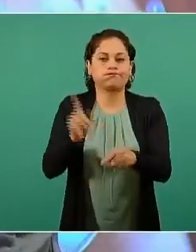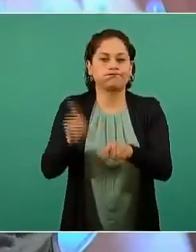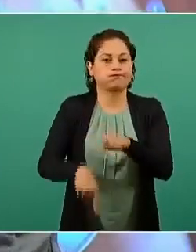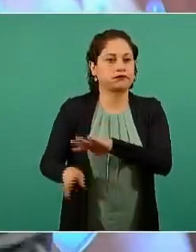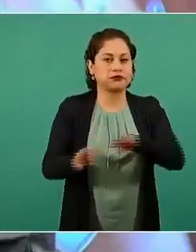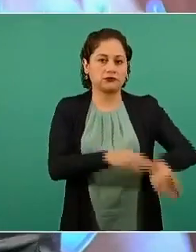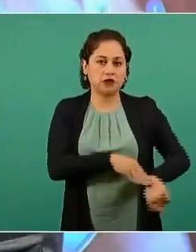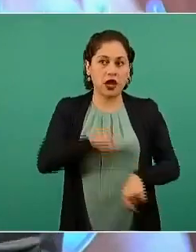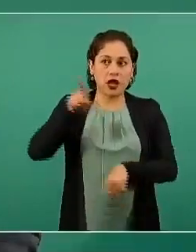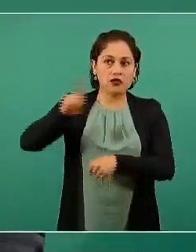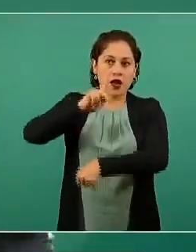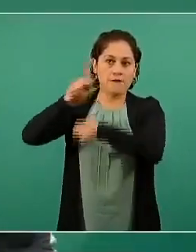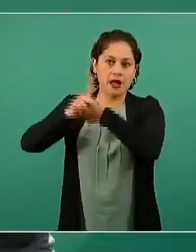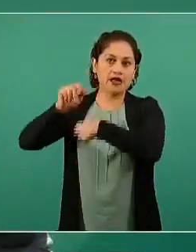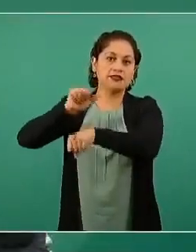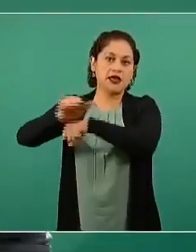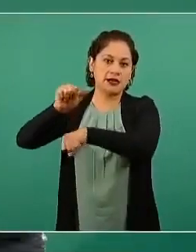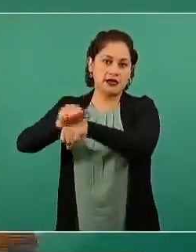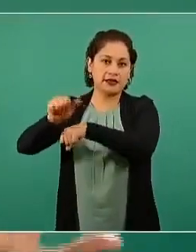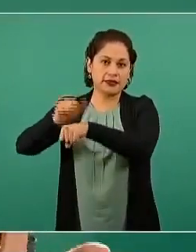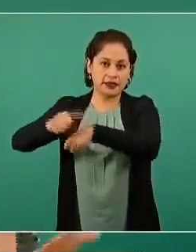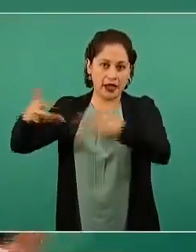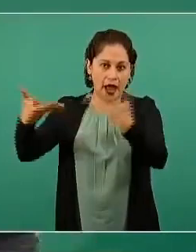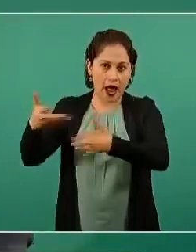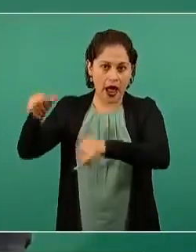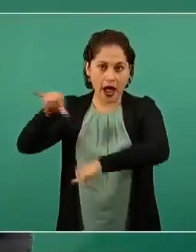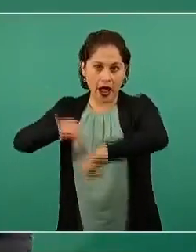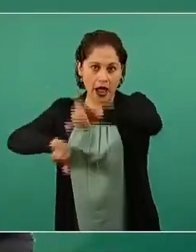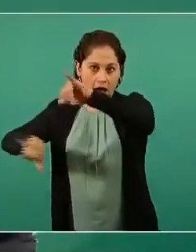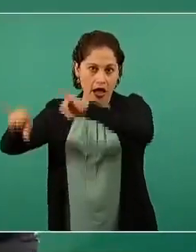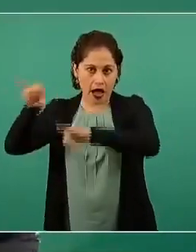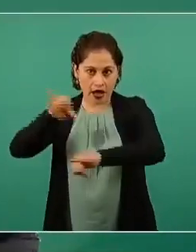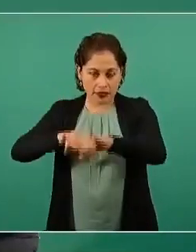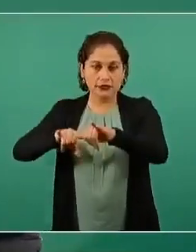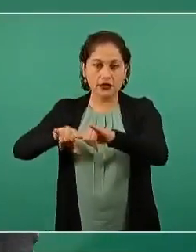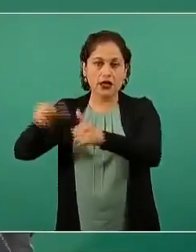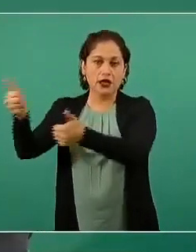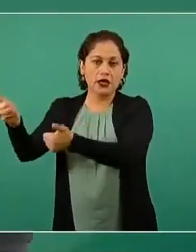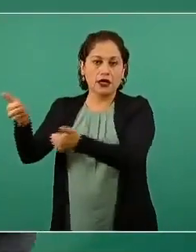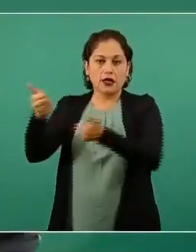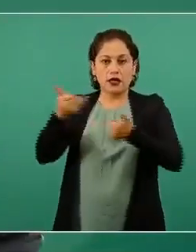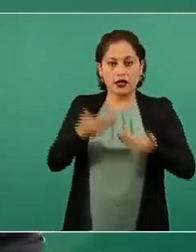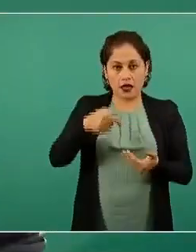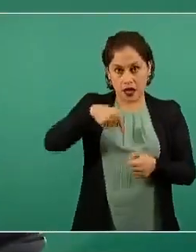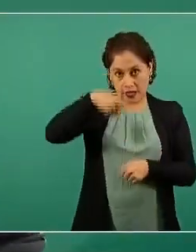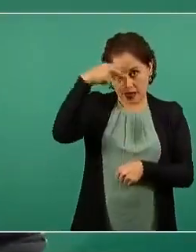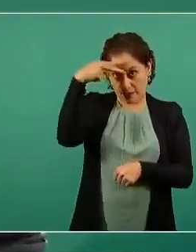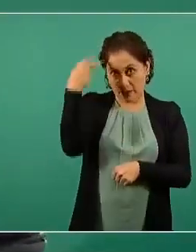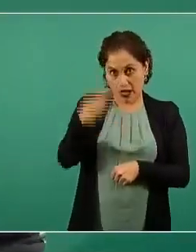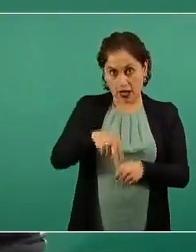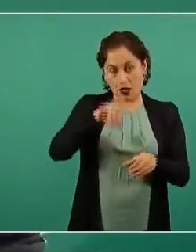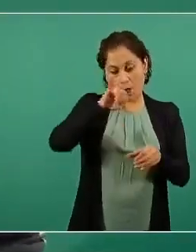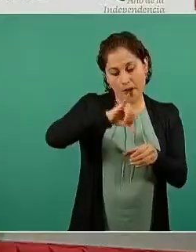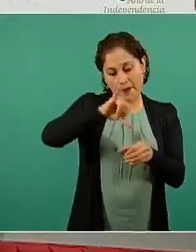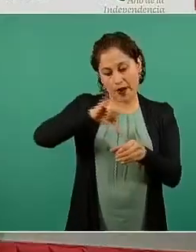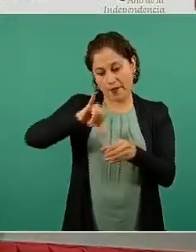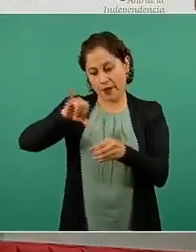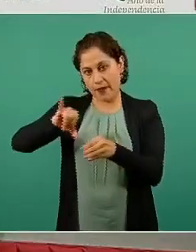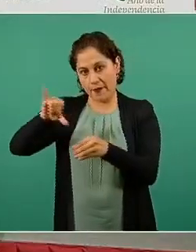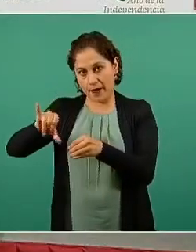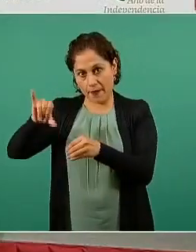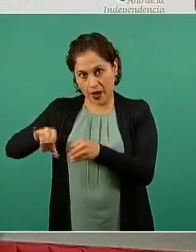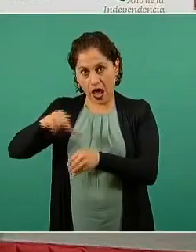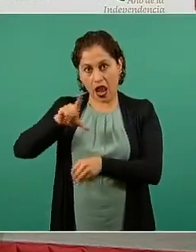en Argentina, el transporte o exportación desde Argentina, importación a México, envasado en México en la planta